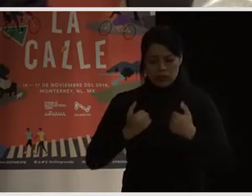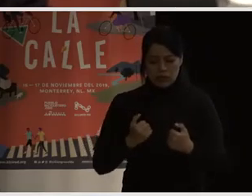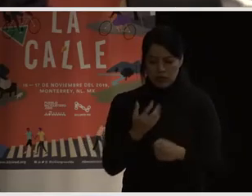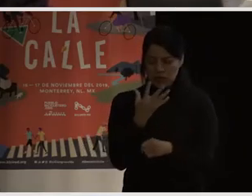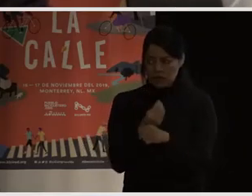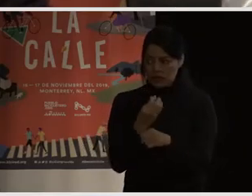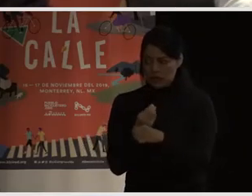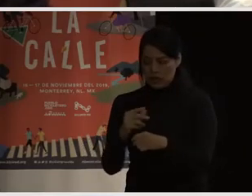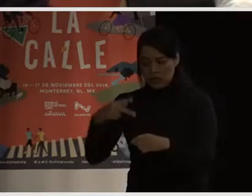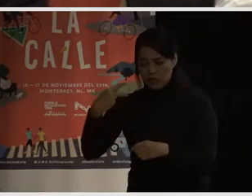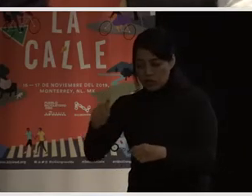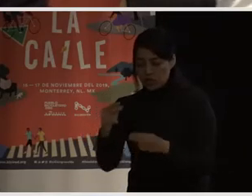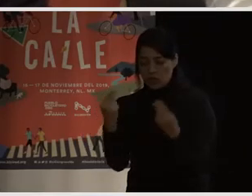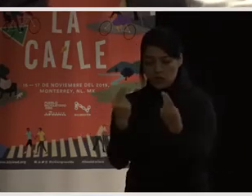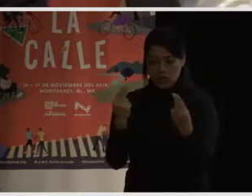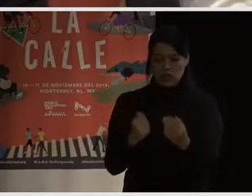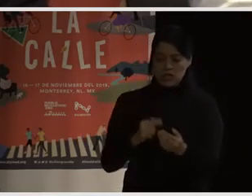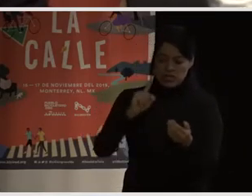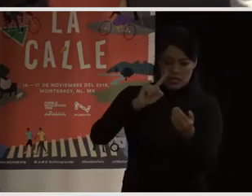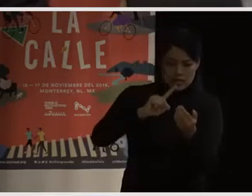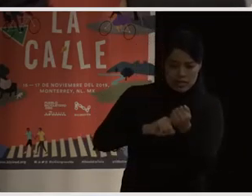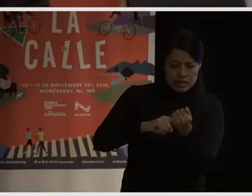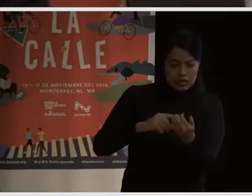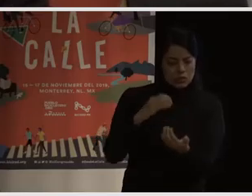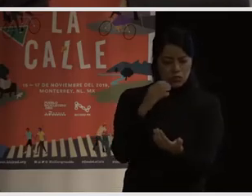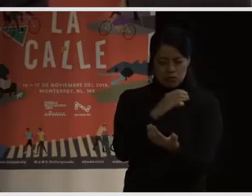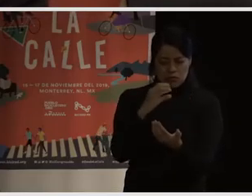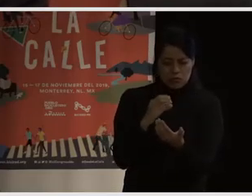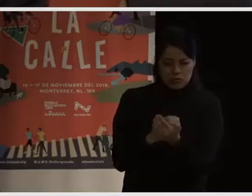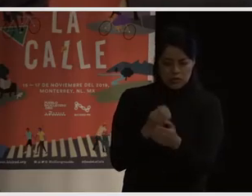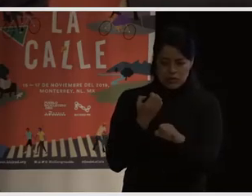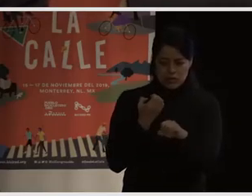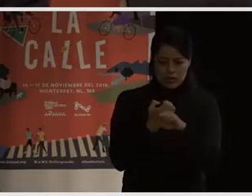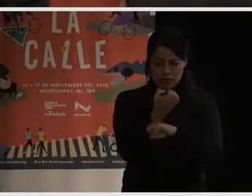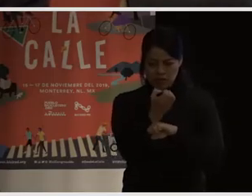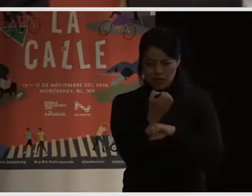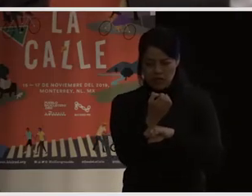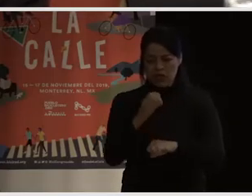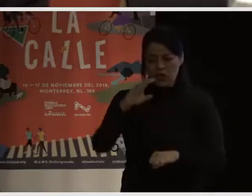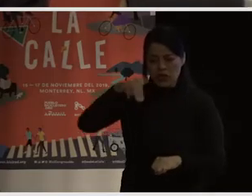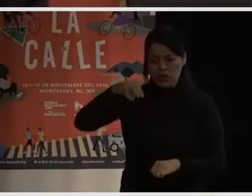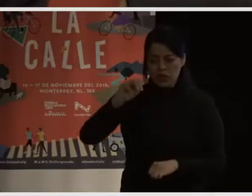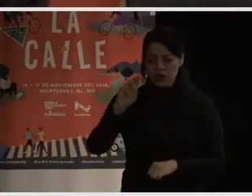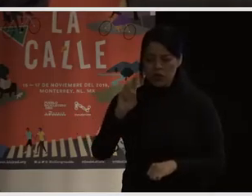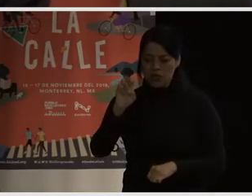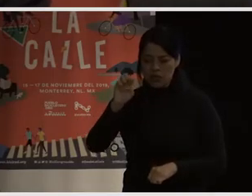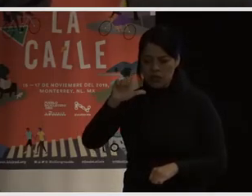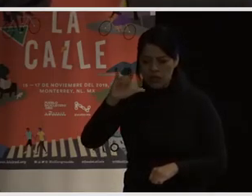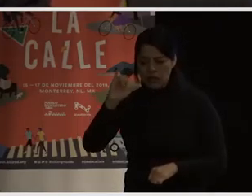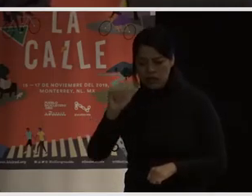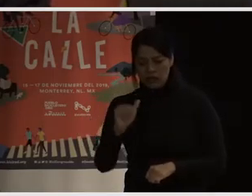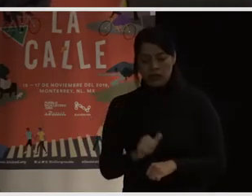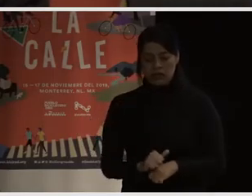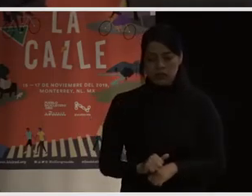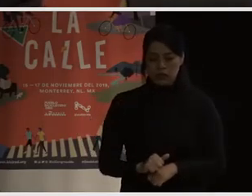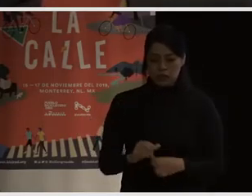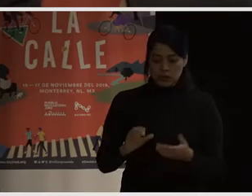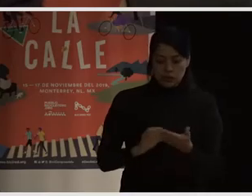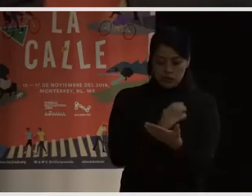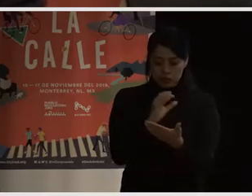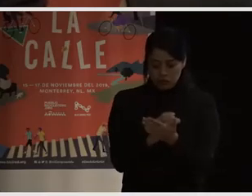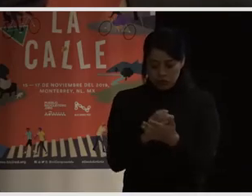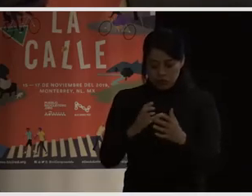que están planteando en el interior de la capital del estado de morelia la zona metropolitana está